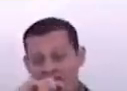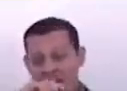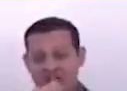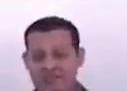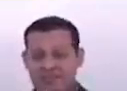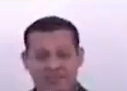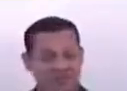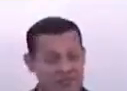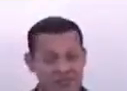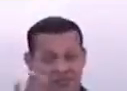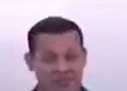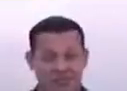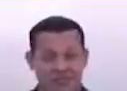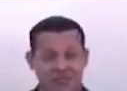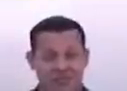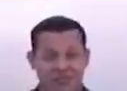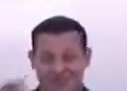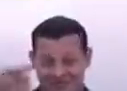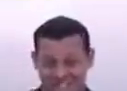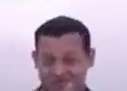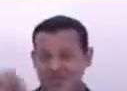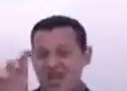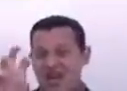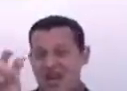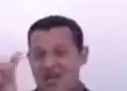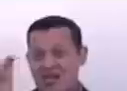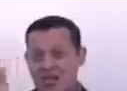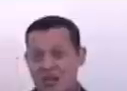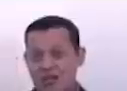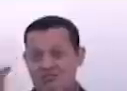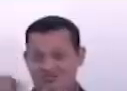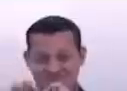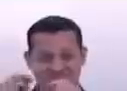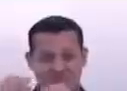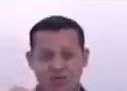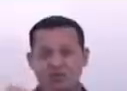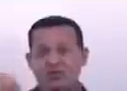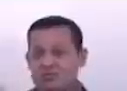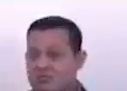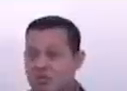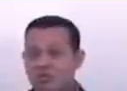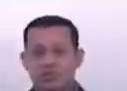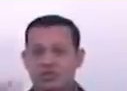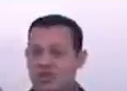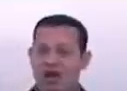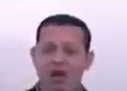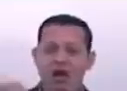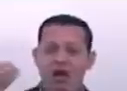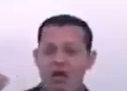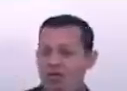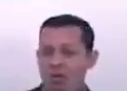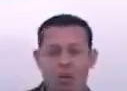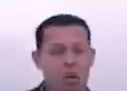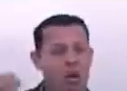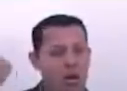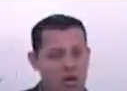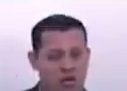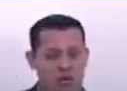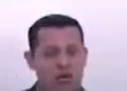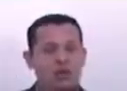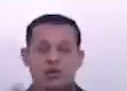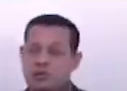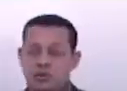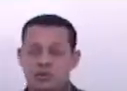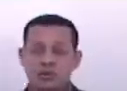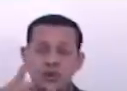parte de sus ingresos a las rentas que todos estos desgraciados han cobrado durante décadas, o los que han